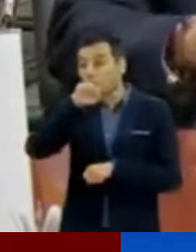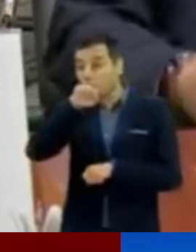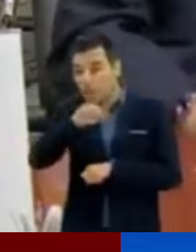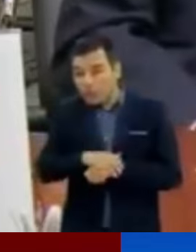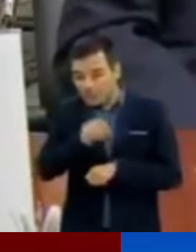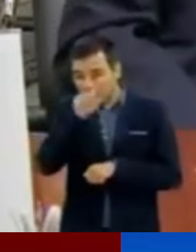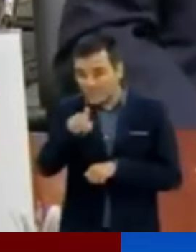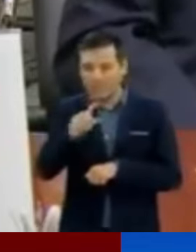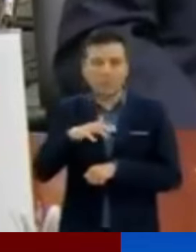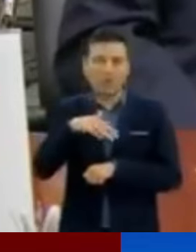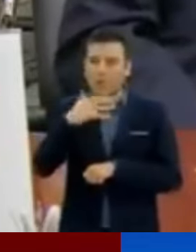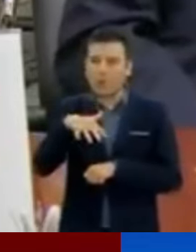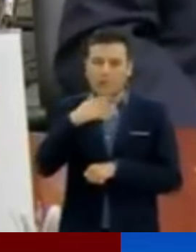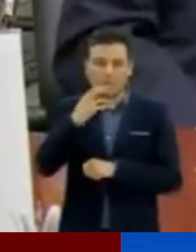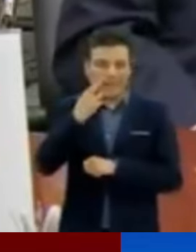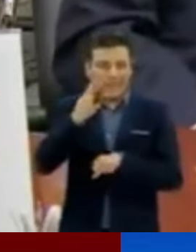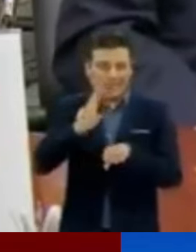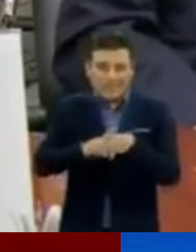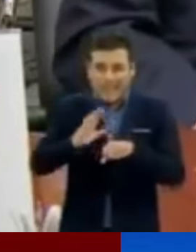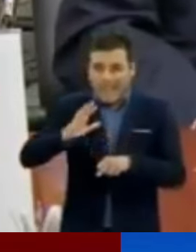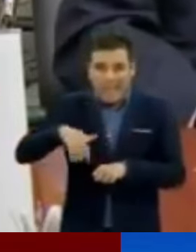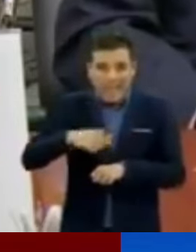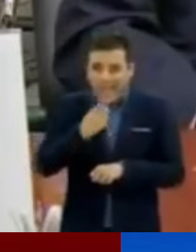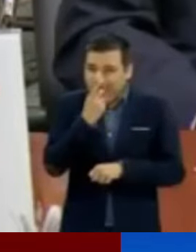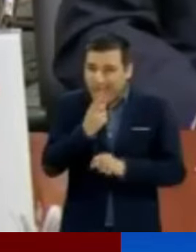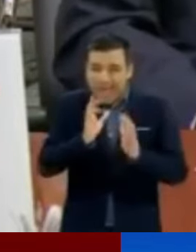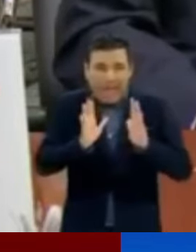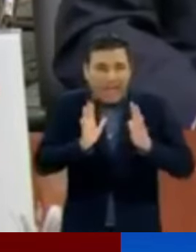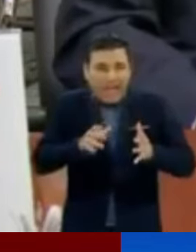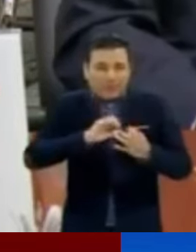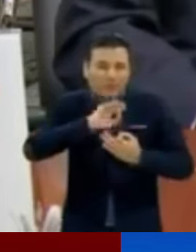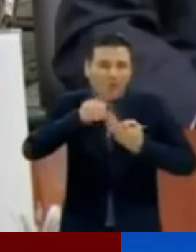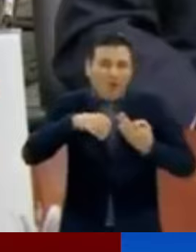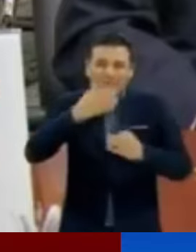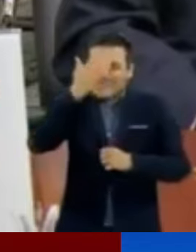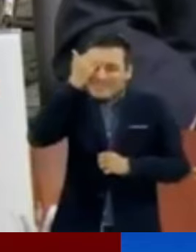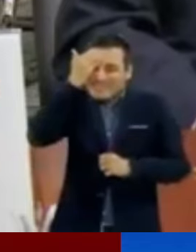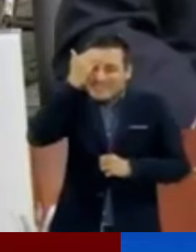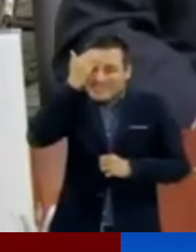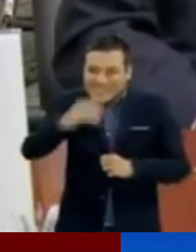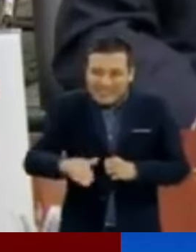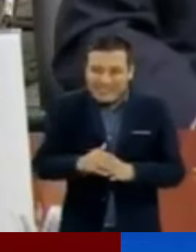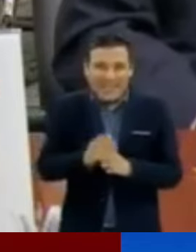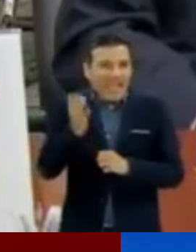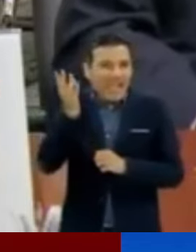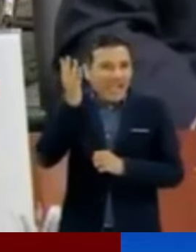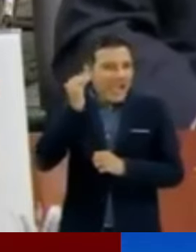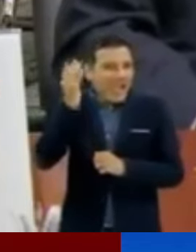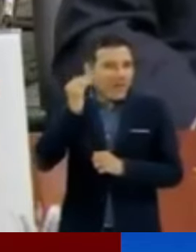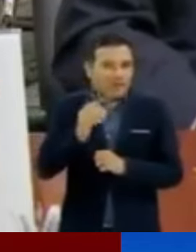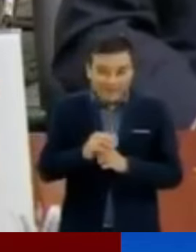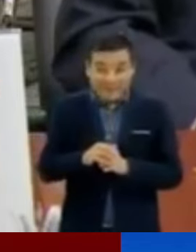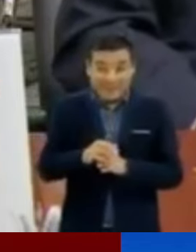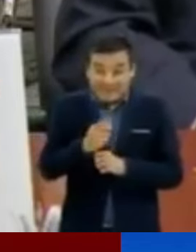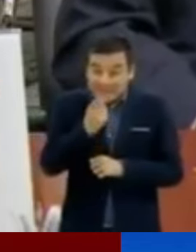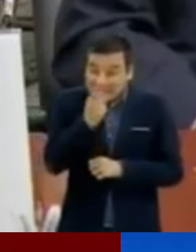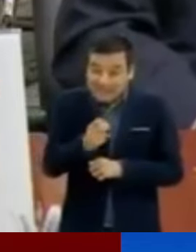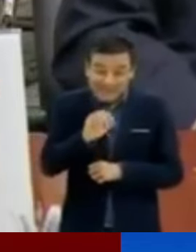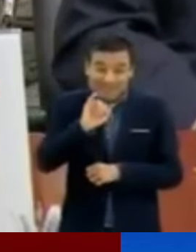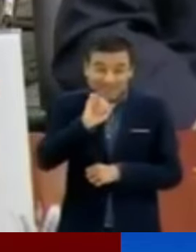delincuente. Porque como lo han expresado aquí, no pueden negar la veracidad de los audios. Saben que efectivamente lo